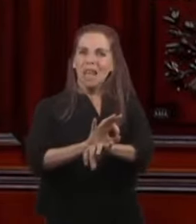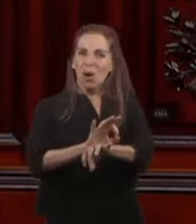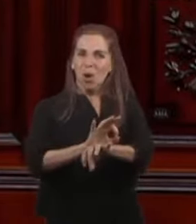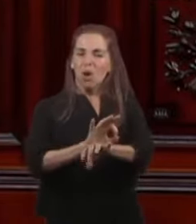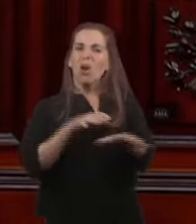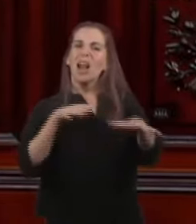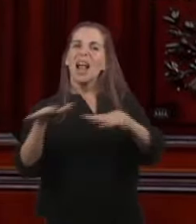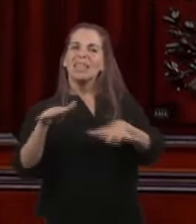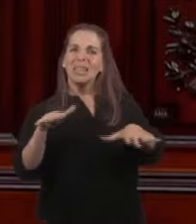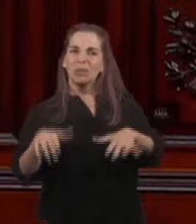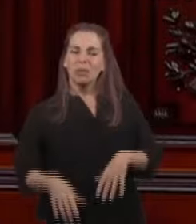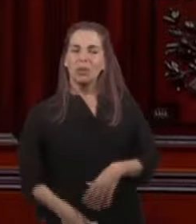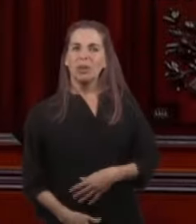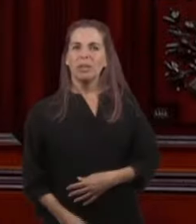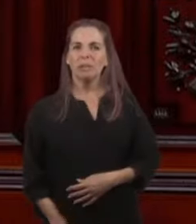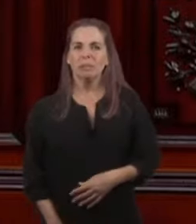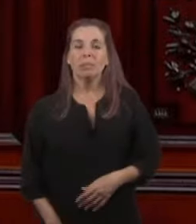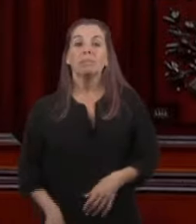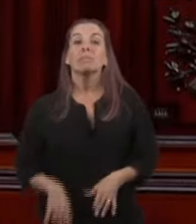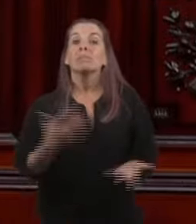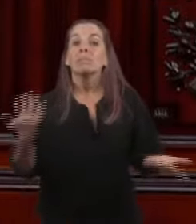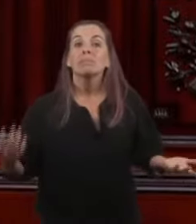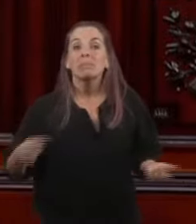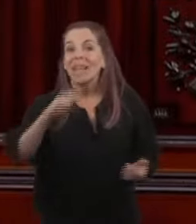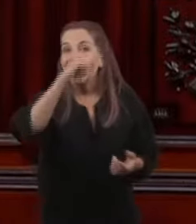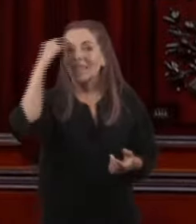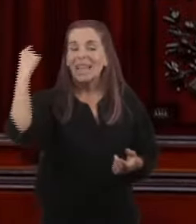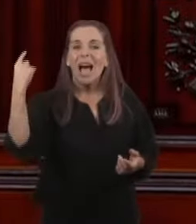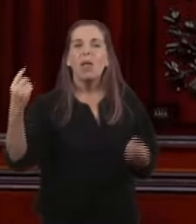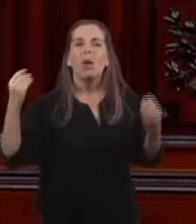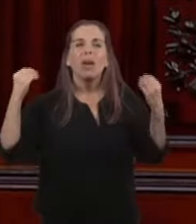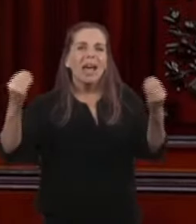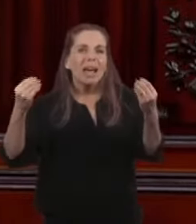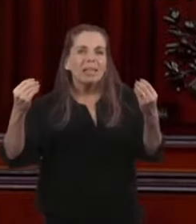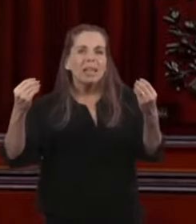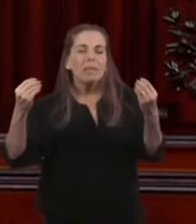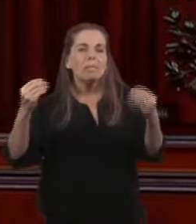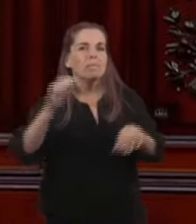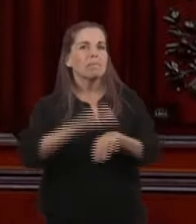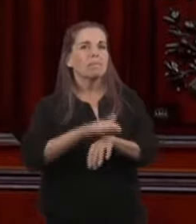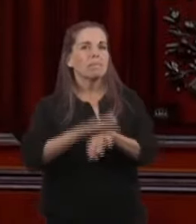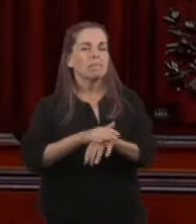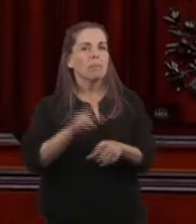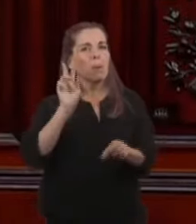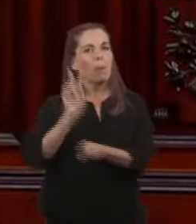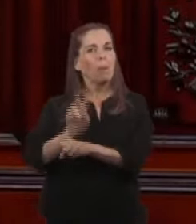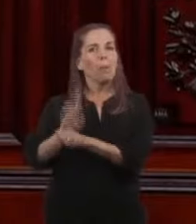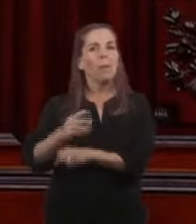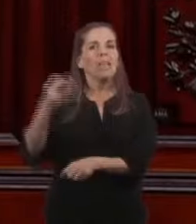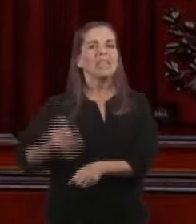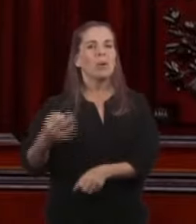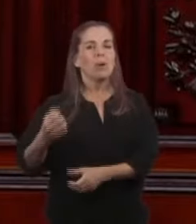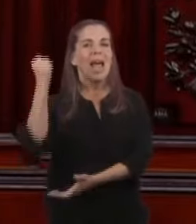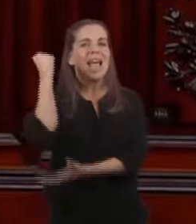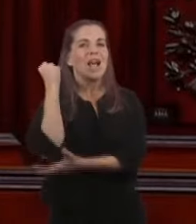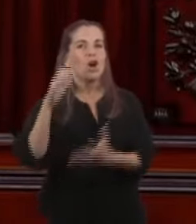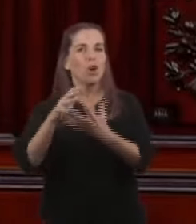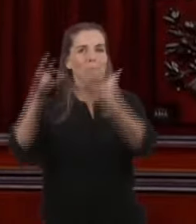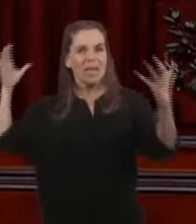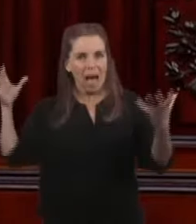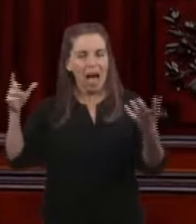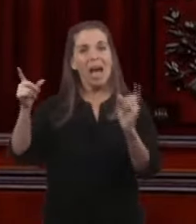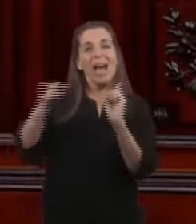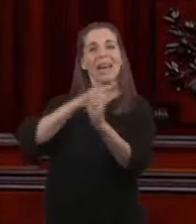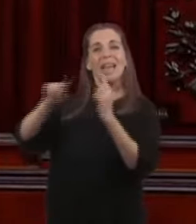definiciones lo fundamental que tiene que hacer un estado nacional es asegurar la hab ilidad macroeconómica las relaciones exteriores y el